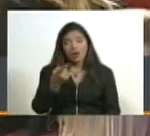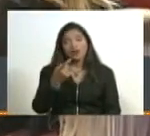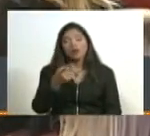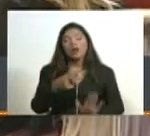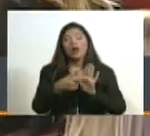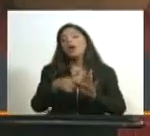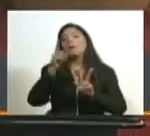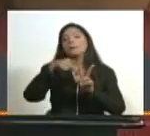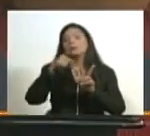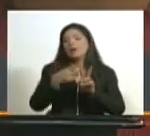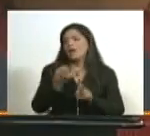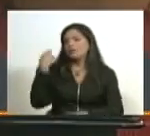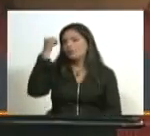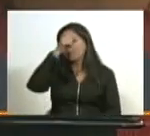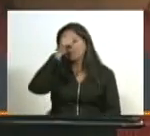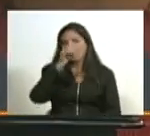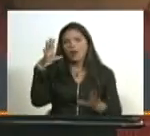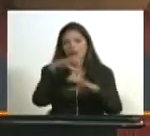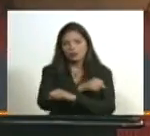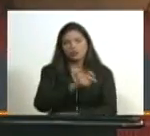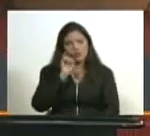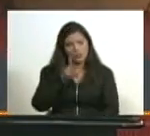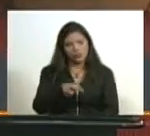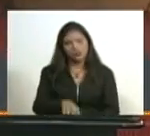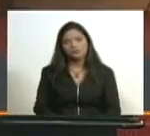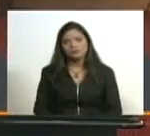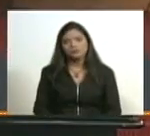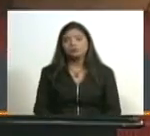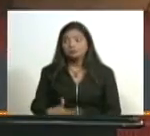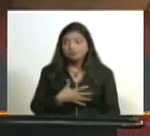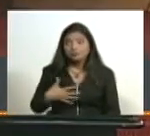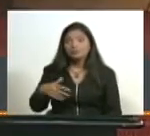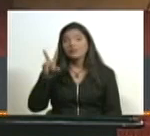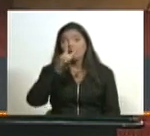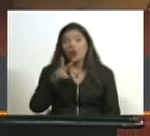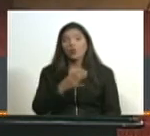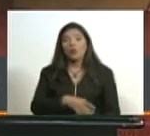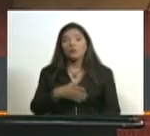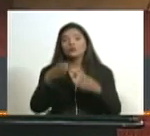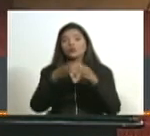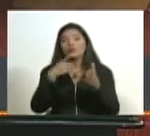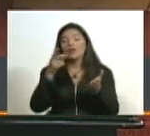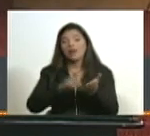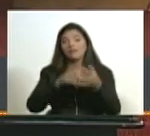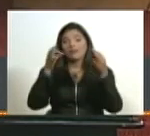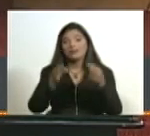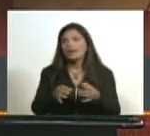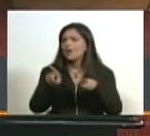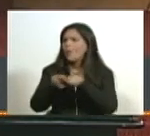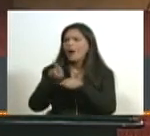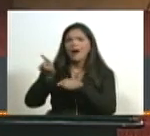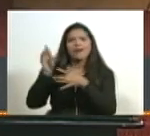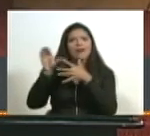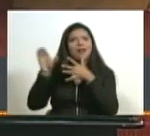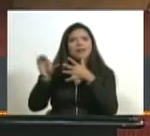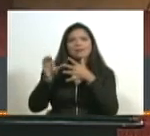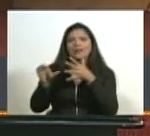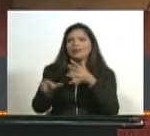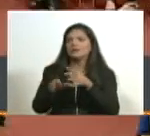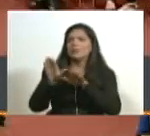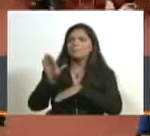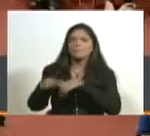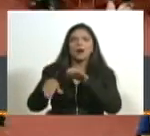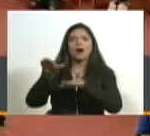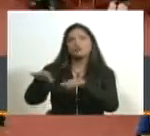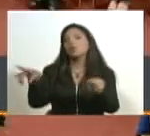de Televisión el domingo en la noche. Yo quiero en Venezuela una Comisión de la Verdad con las mismas características metodológicas que